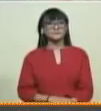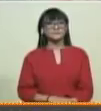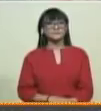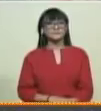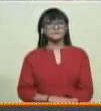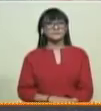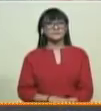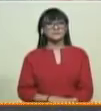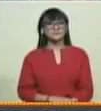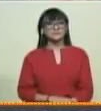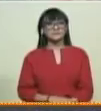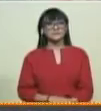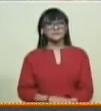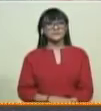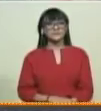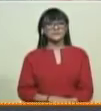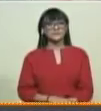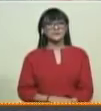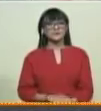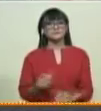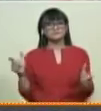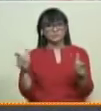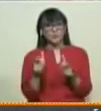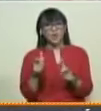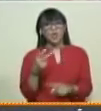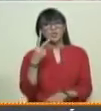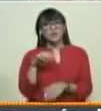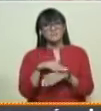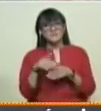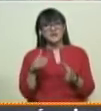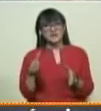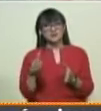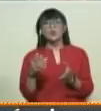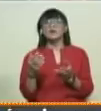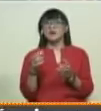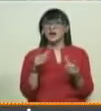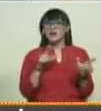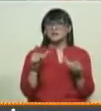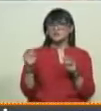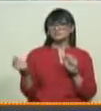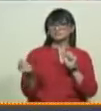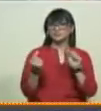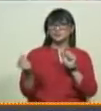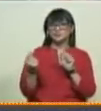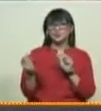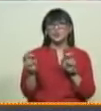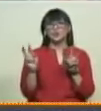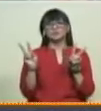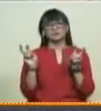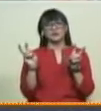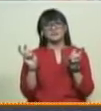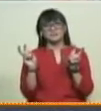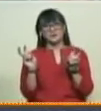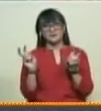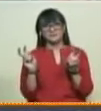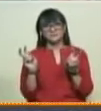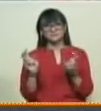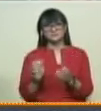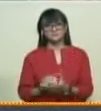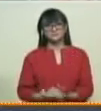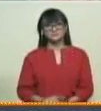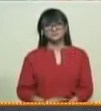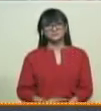encuentro los dos ministros trataron las relaciones bilaterales en todos los aspectos.